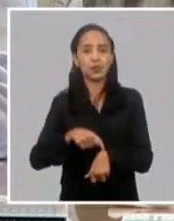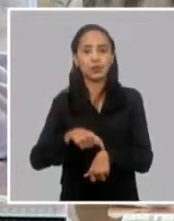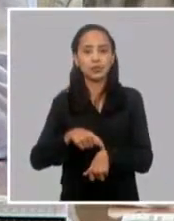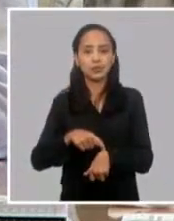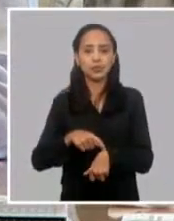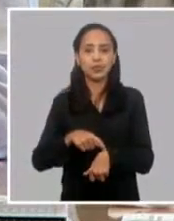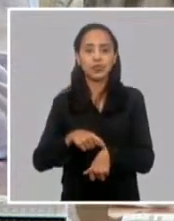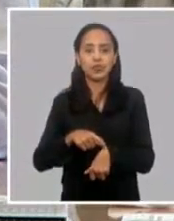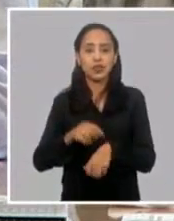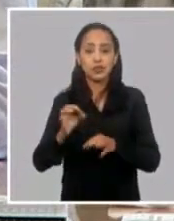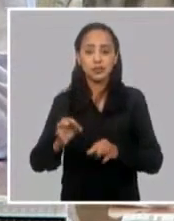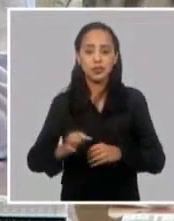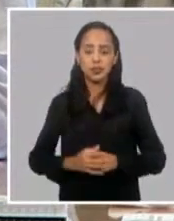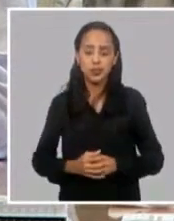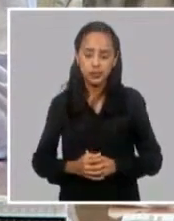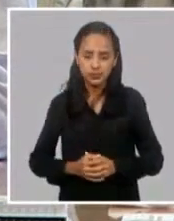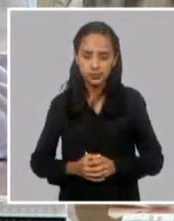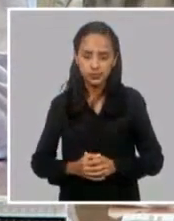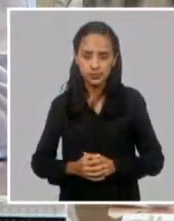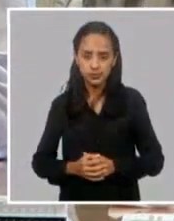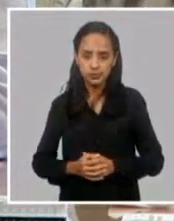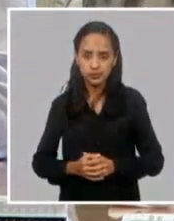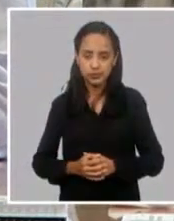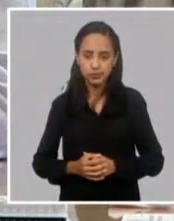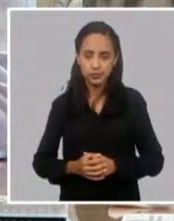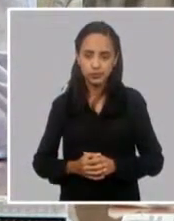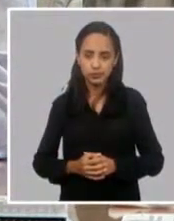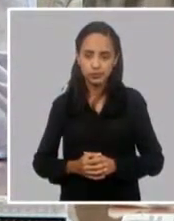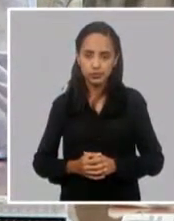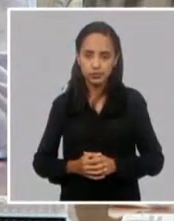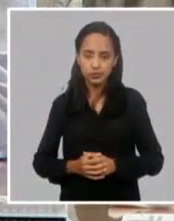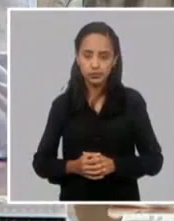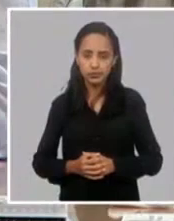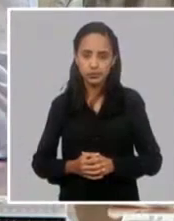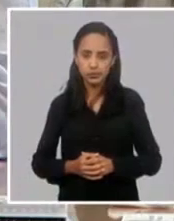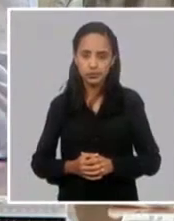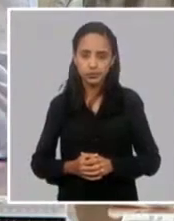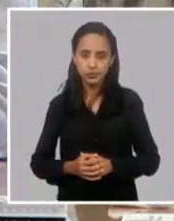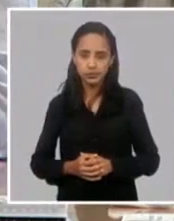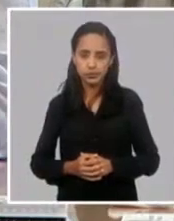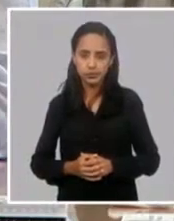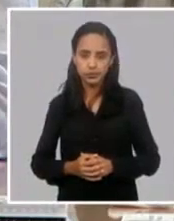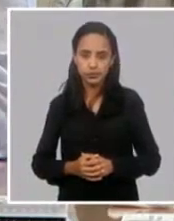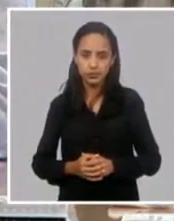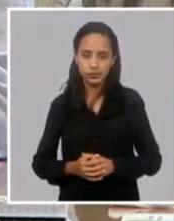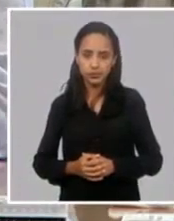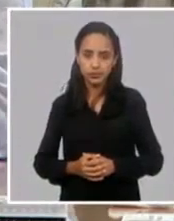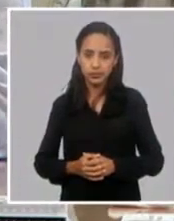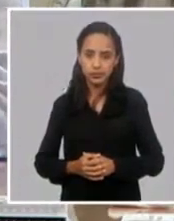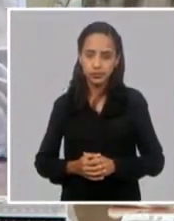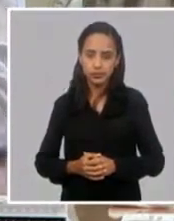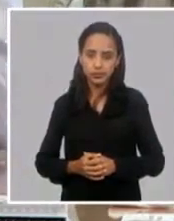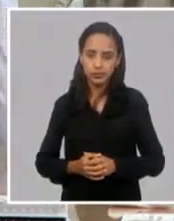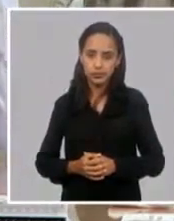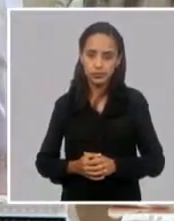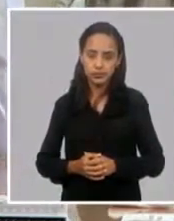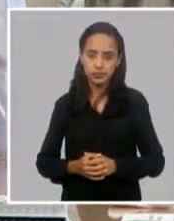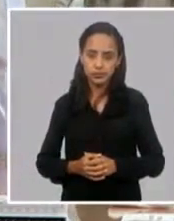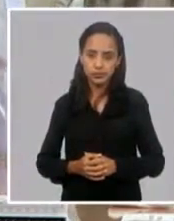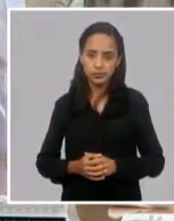por el que se ha apostado, y sobre todo todos conocen que me estoy refiriendo a ese sector tan